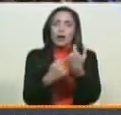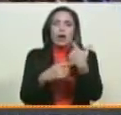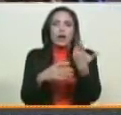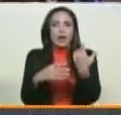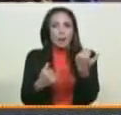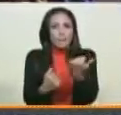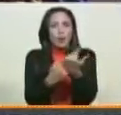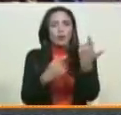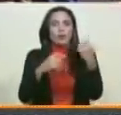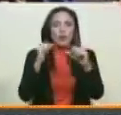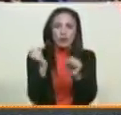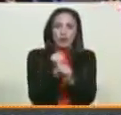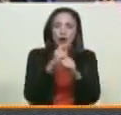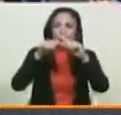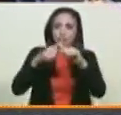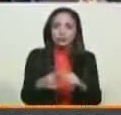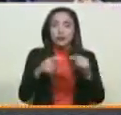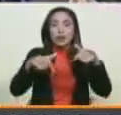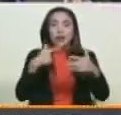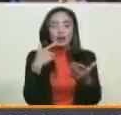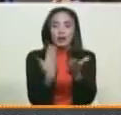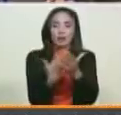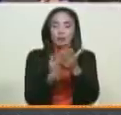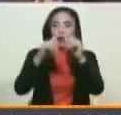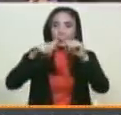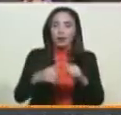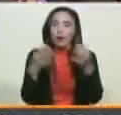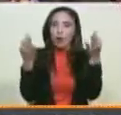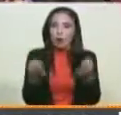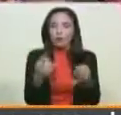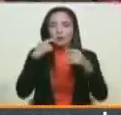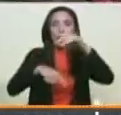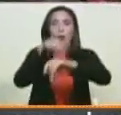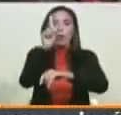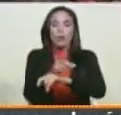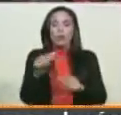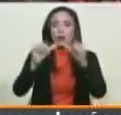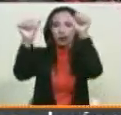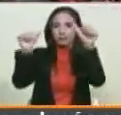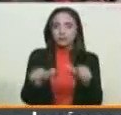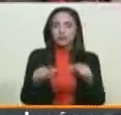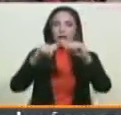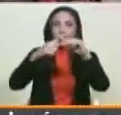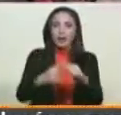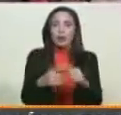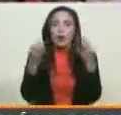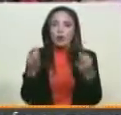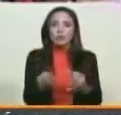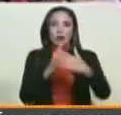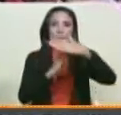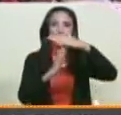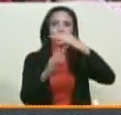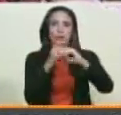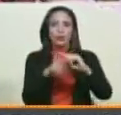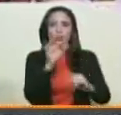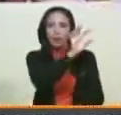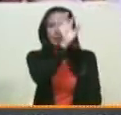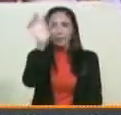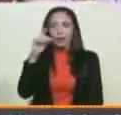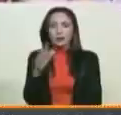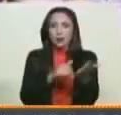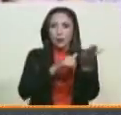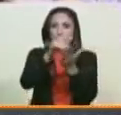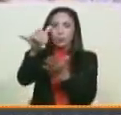oficiales que aporta el Estado venezolano. Son las únicas que vamos a reconocer y estamos así dispuestos a